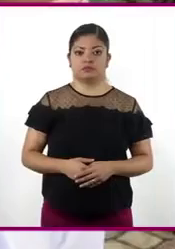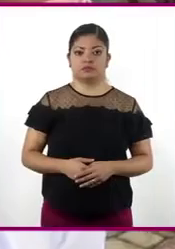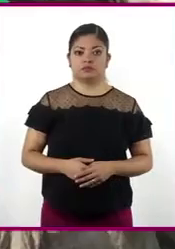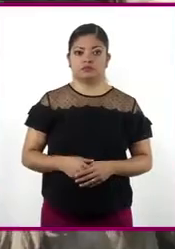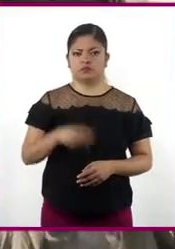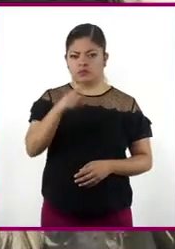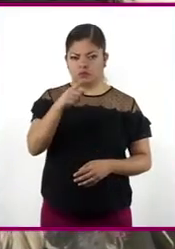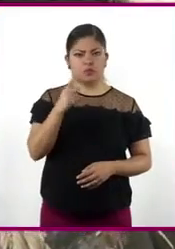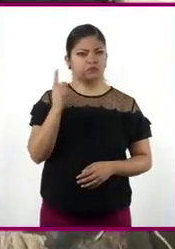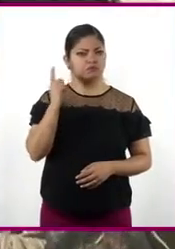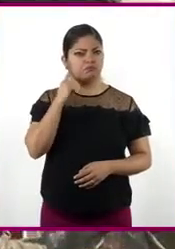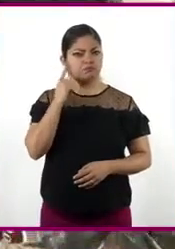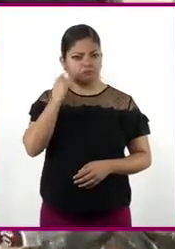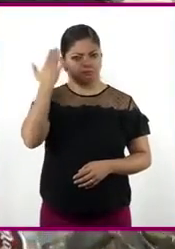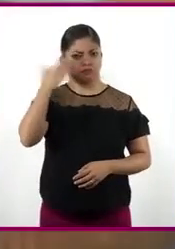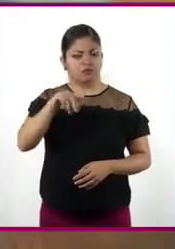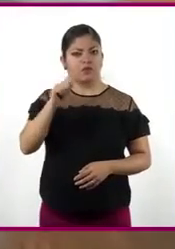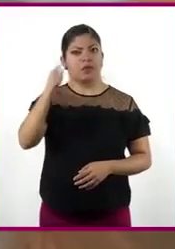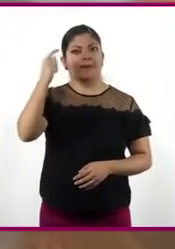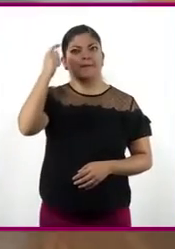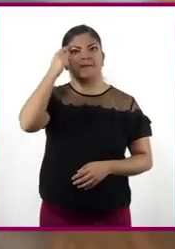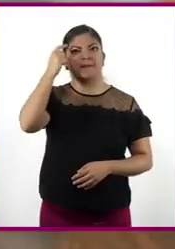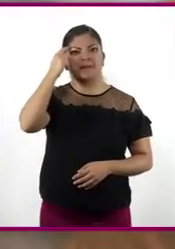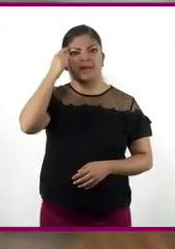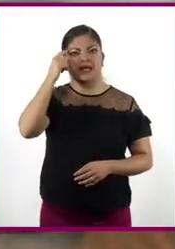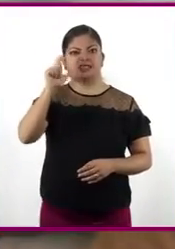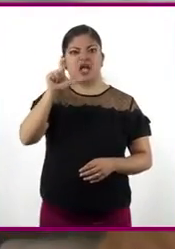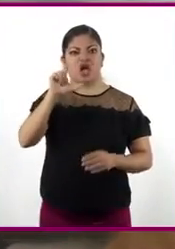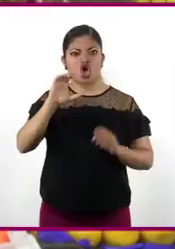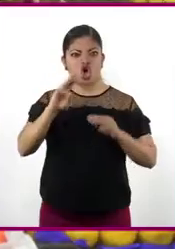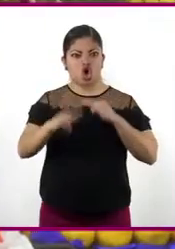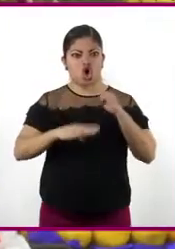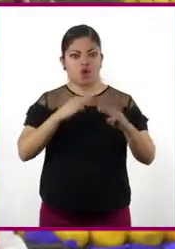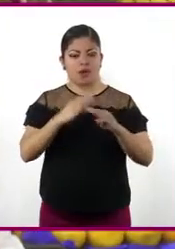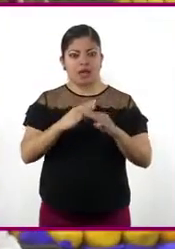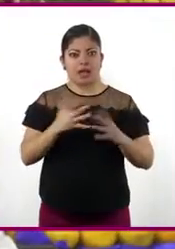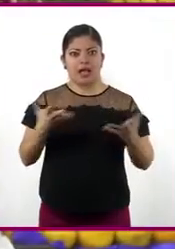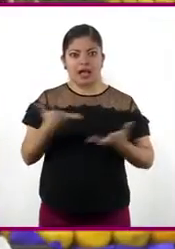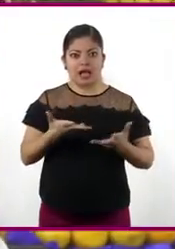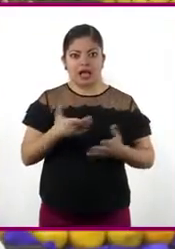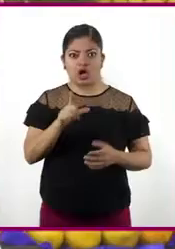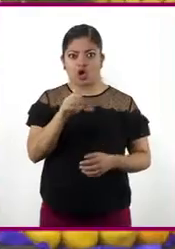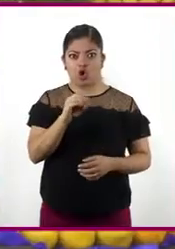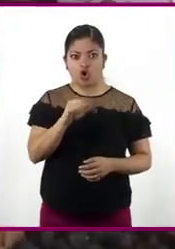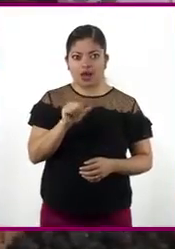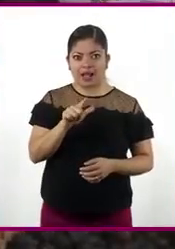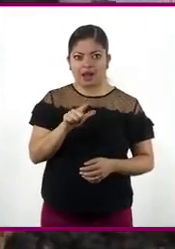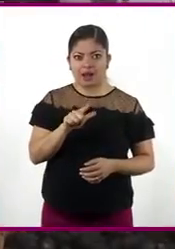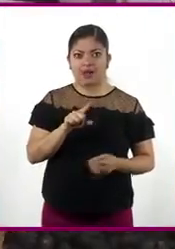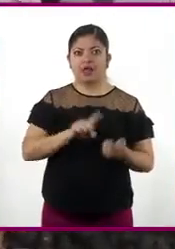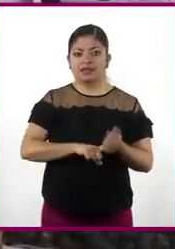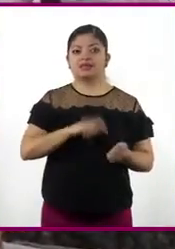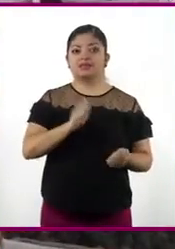¿Alguna vez has escuchado la frase piensa global, actúa local, por un aprovechamiento local y sustentable?